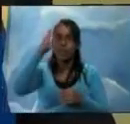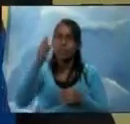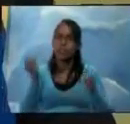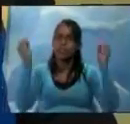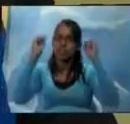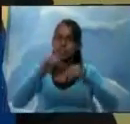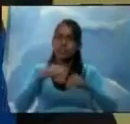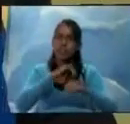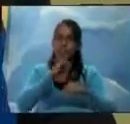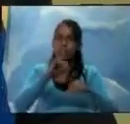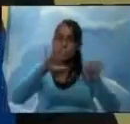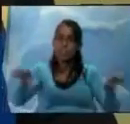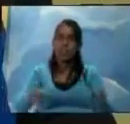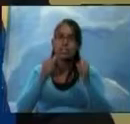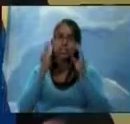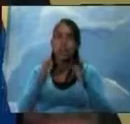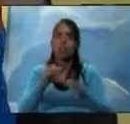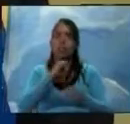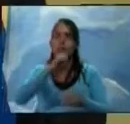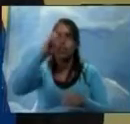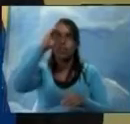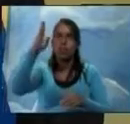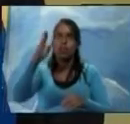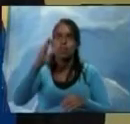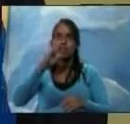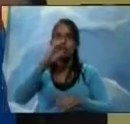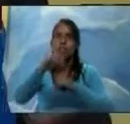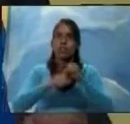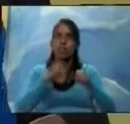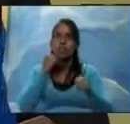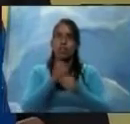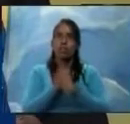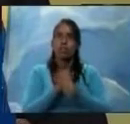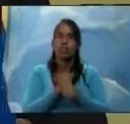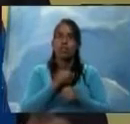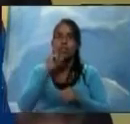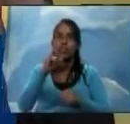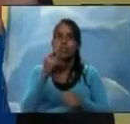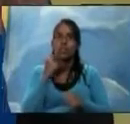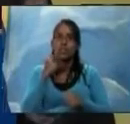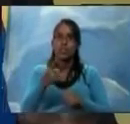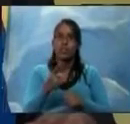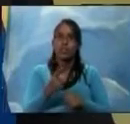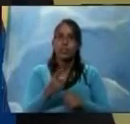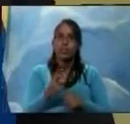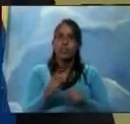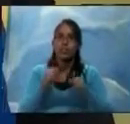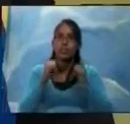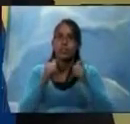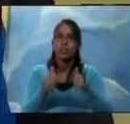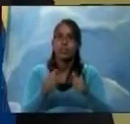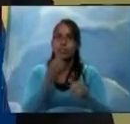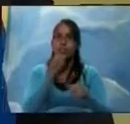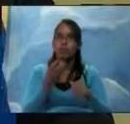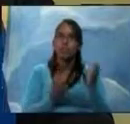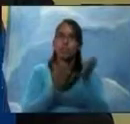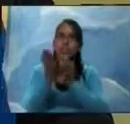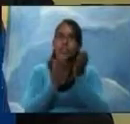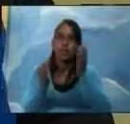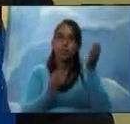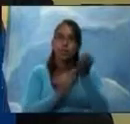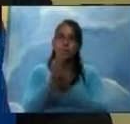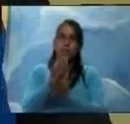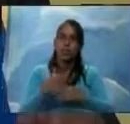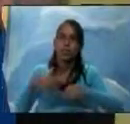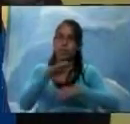añadirá a los que han de ser salvos. Es Dios quien va a hacer la obra en ti, dice. Y le dijo, bien, buen siervo fiel, sobre poco